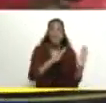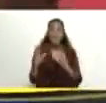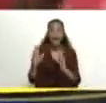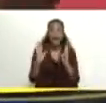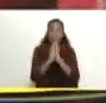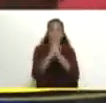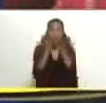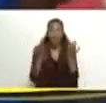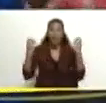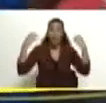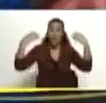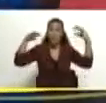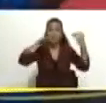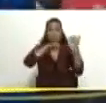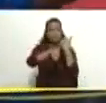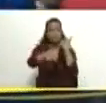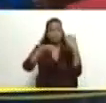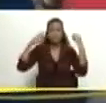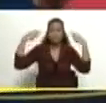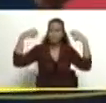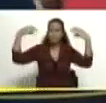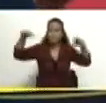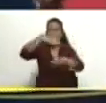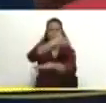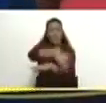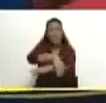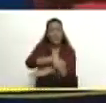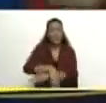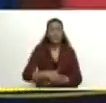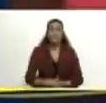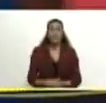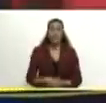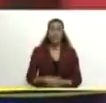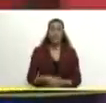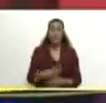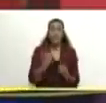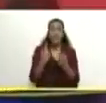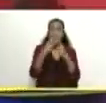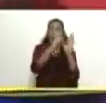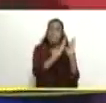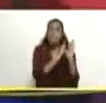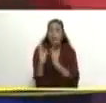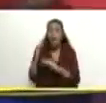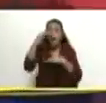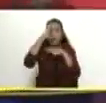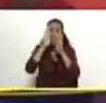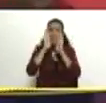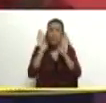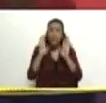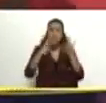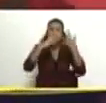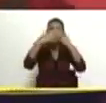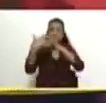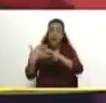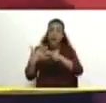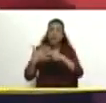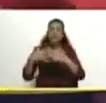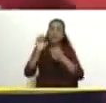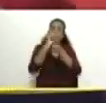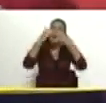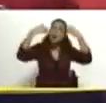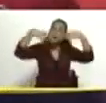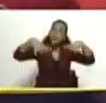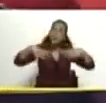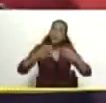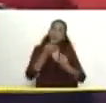Cumaná Te Ilumina. Le metimos nada más y nada menos, presidente, que un programa que se llama Mi Barrio Se Ilumina y Mi